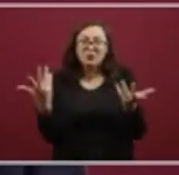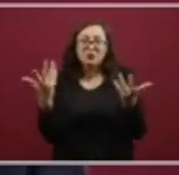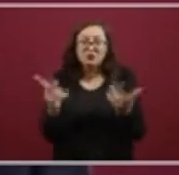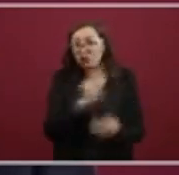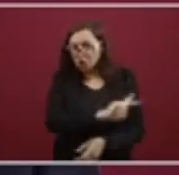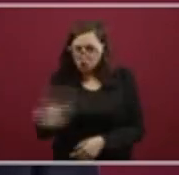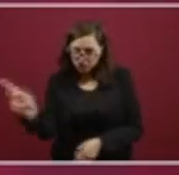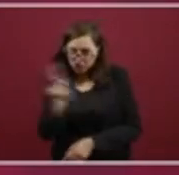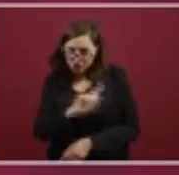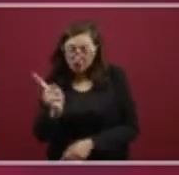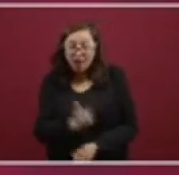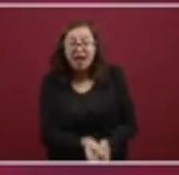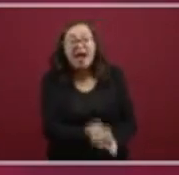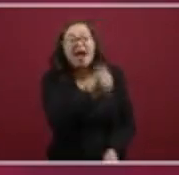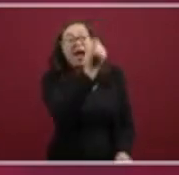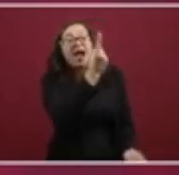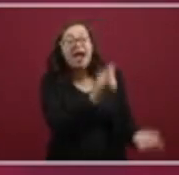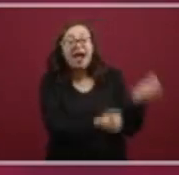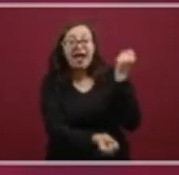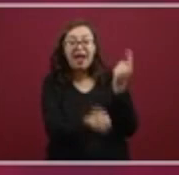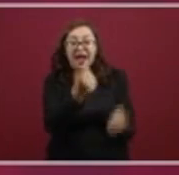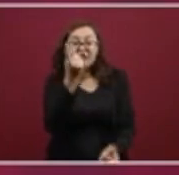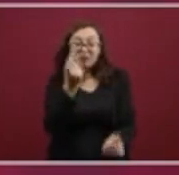sino los